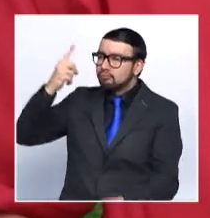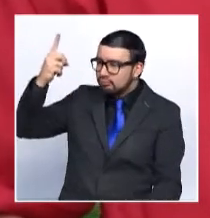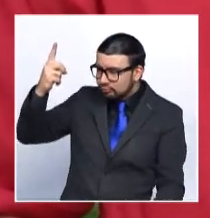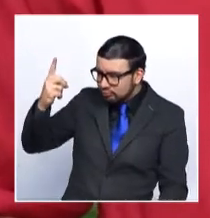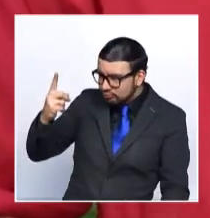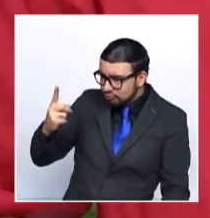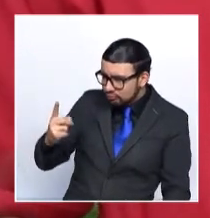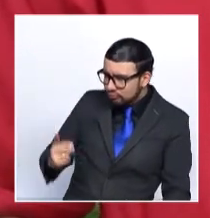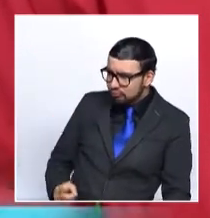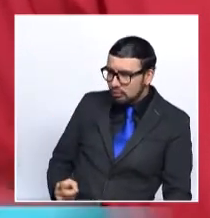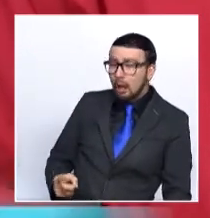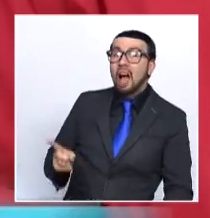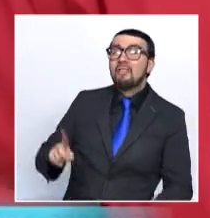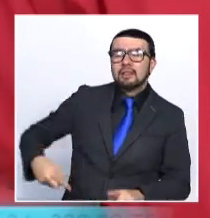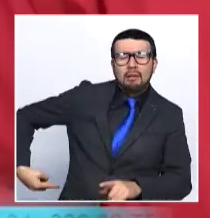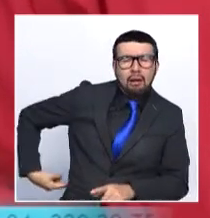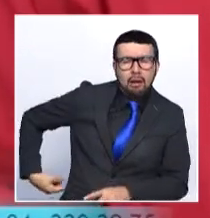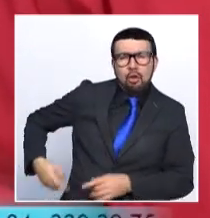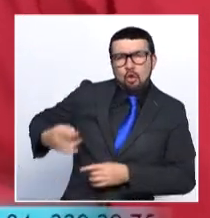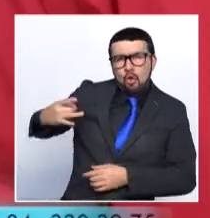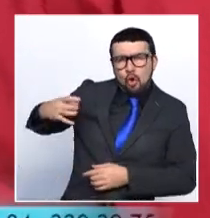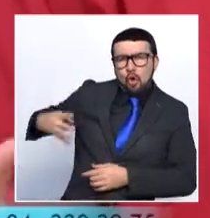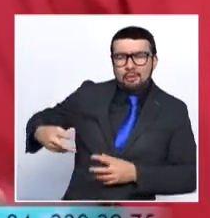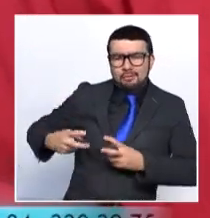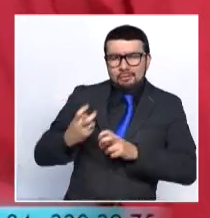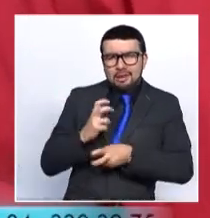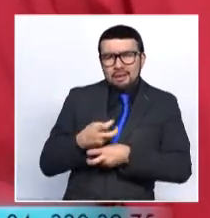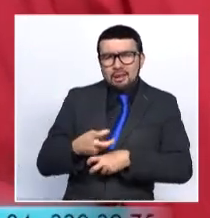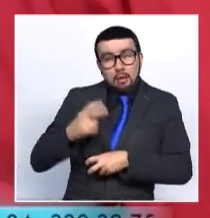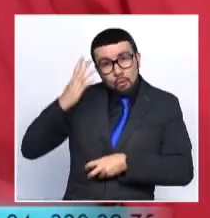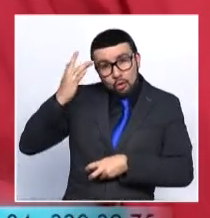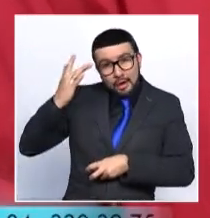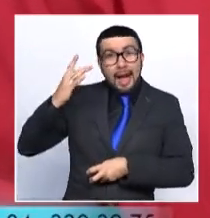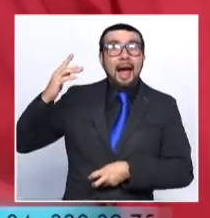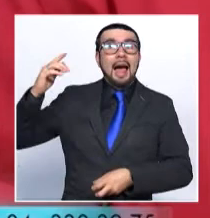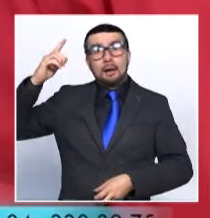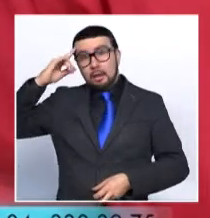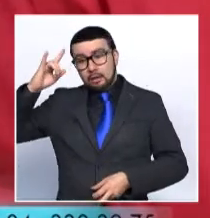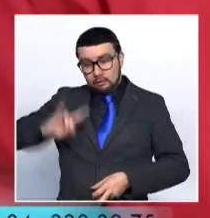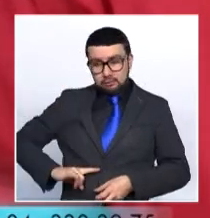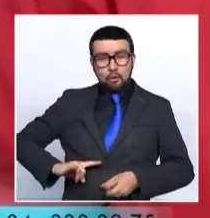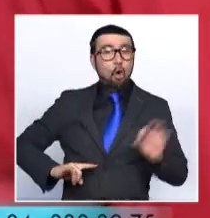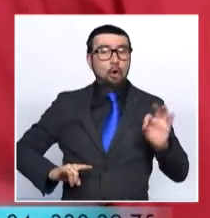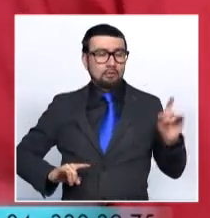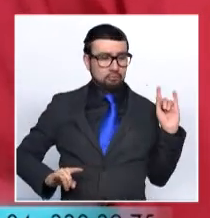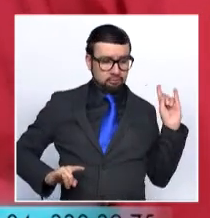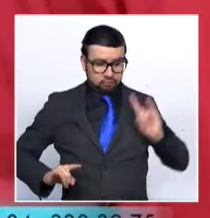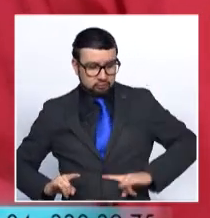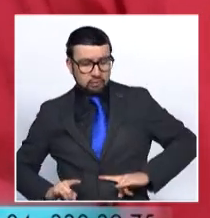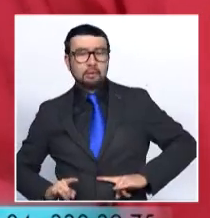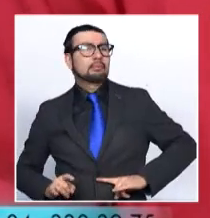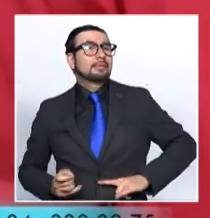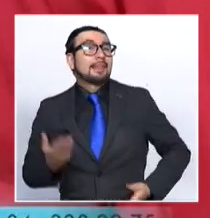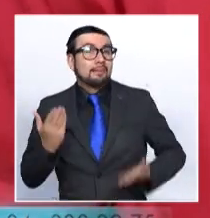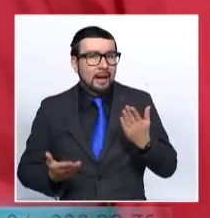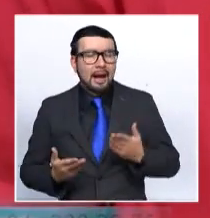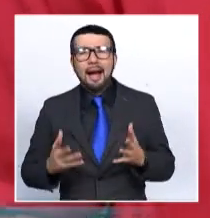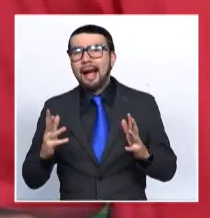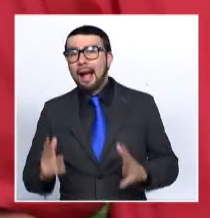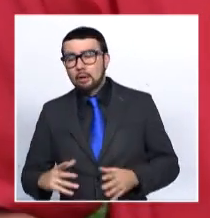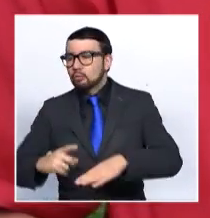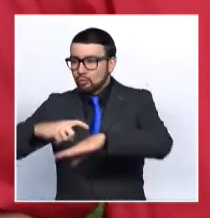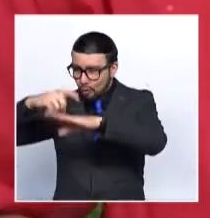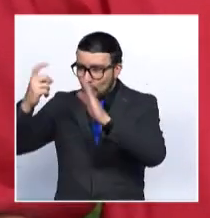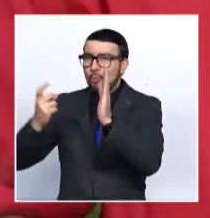una cervicalgia o una dorsalgia vienen a causa de otra razón que no es solamente el punto donde miramos